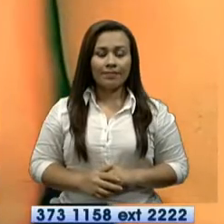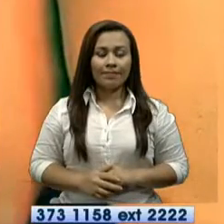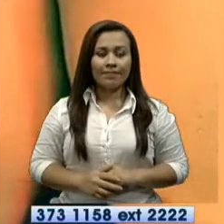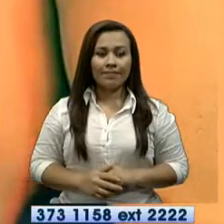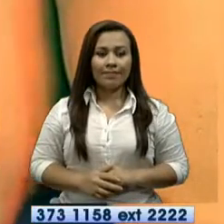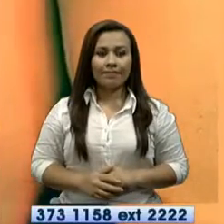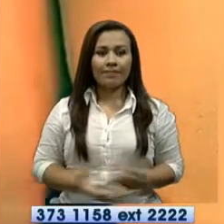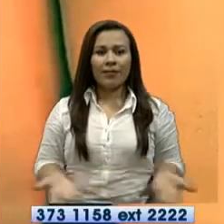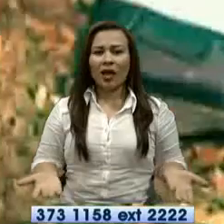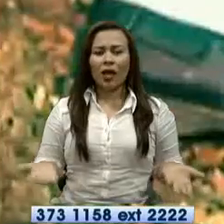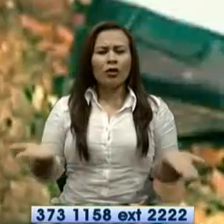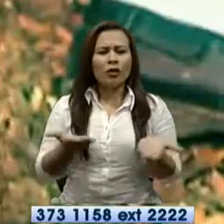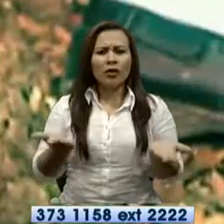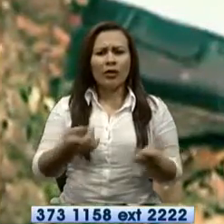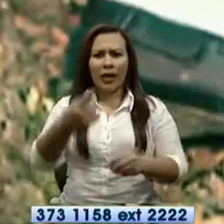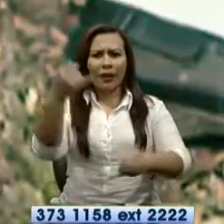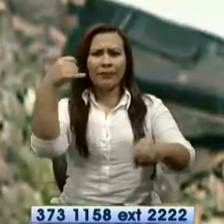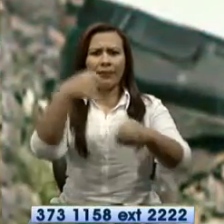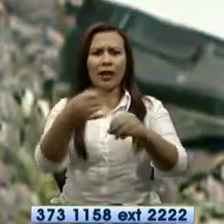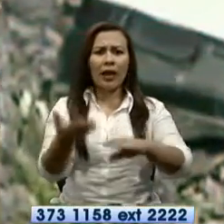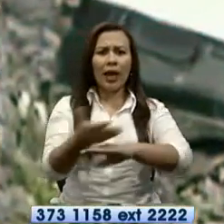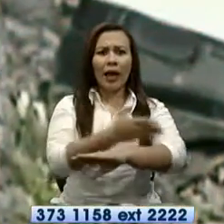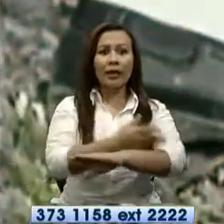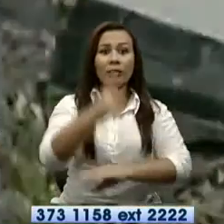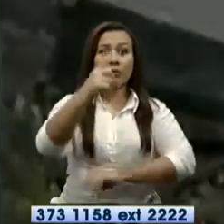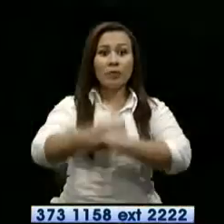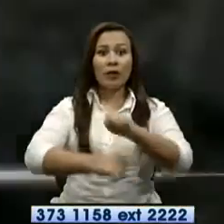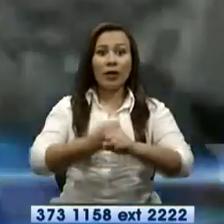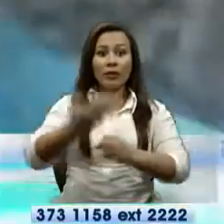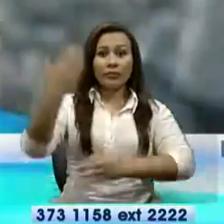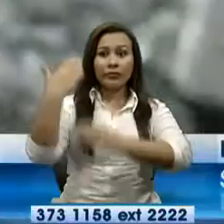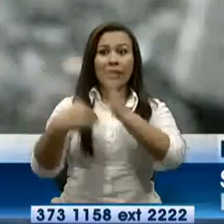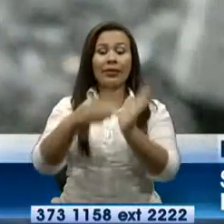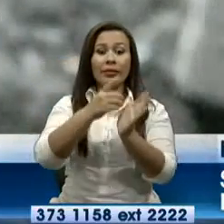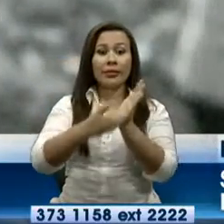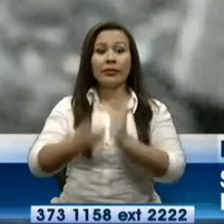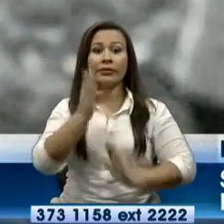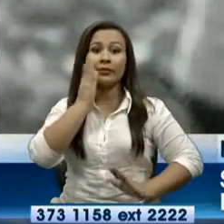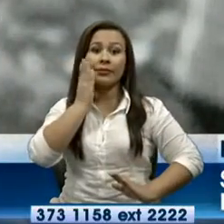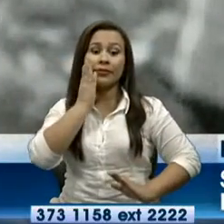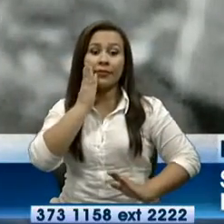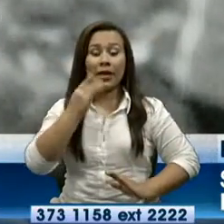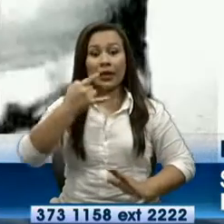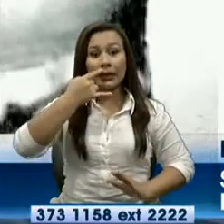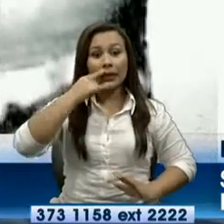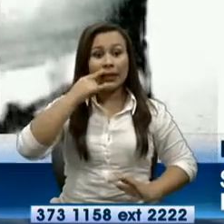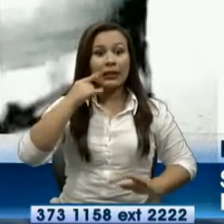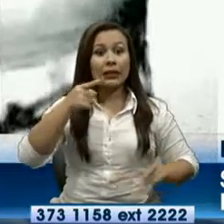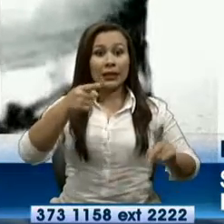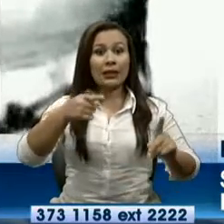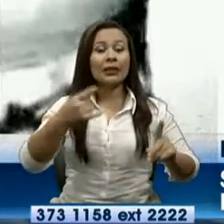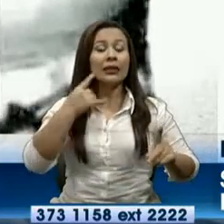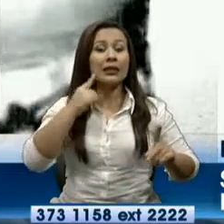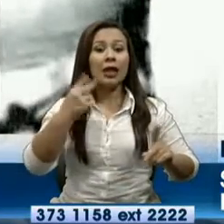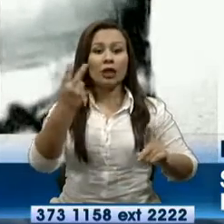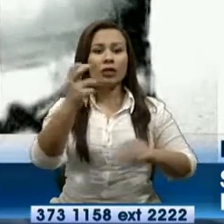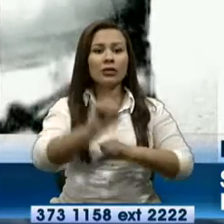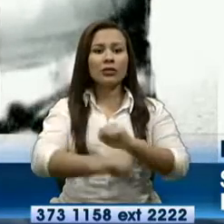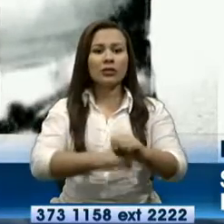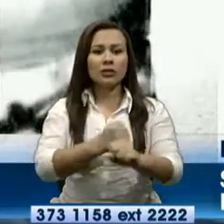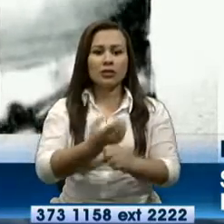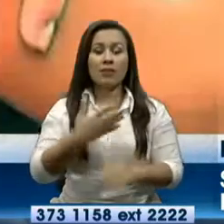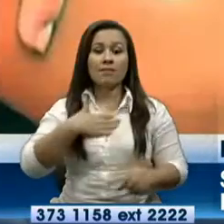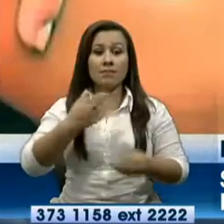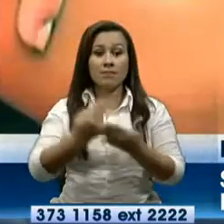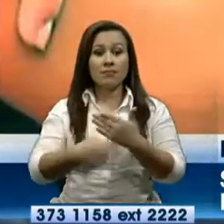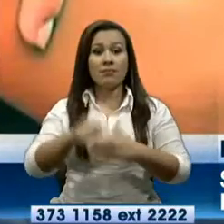El ultraje se habría dado desde hace un año, según denuncia la madre de la menor de 12 años de edad. Mi niña fue